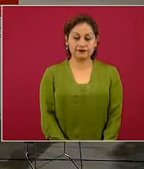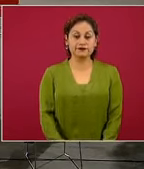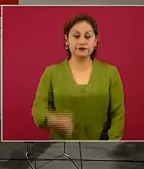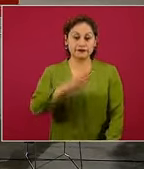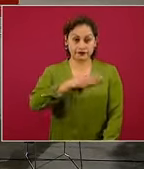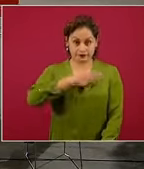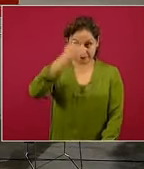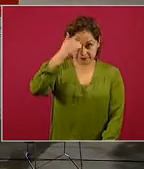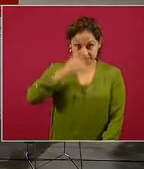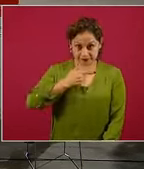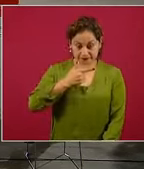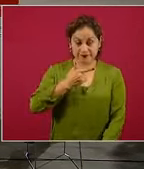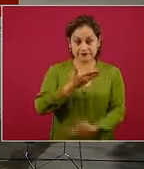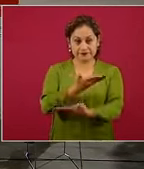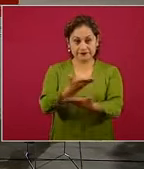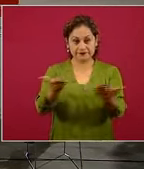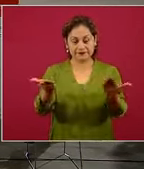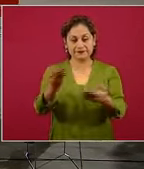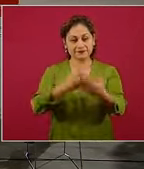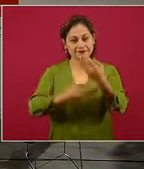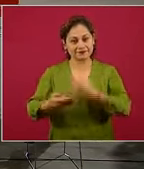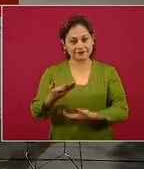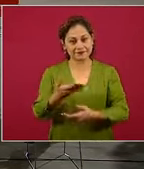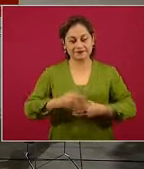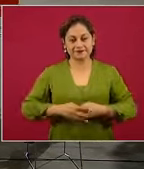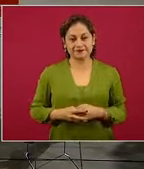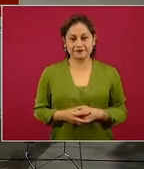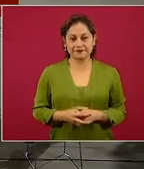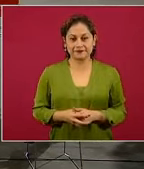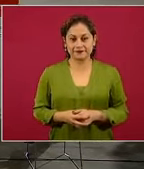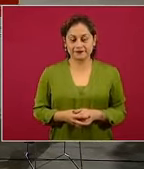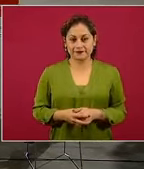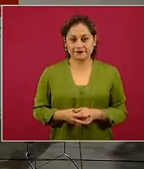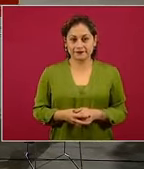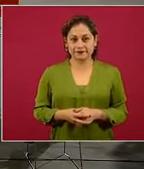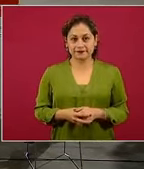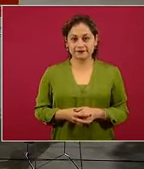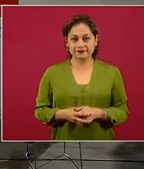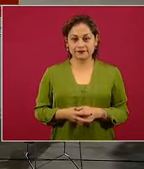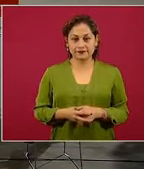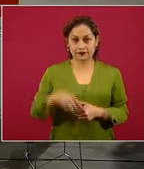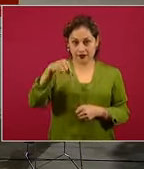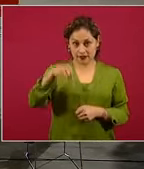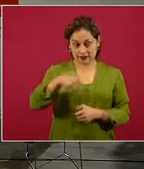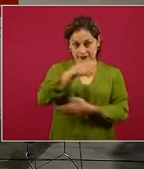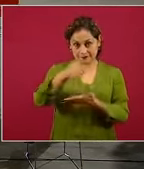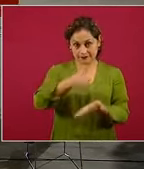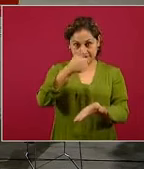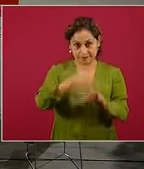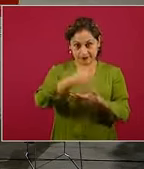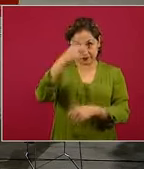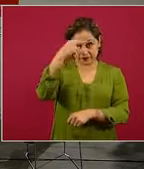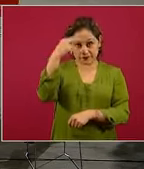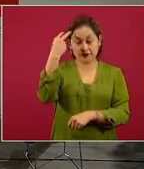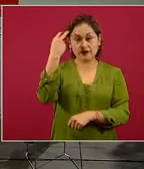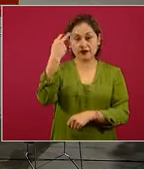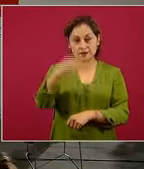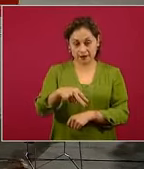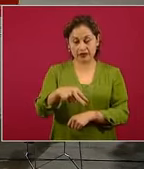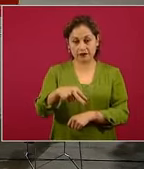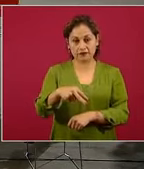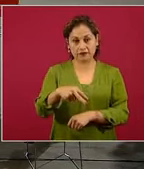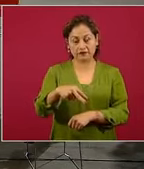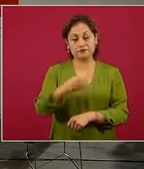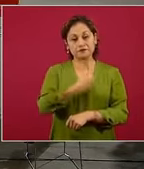Muy buenas noches a todas y todos. Estamos en la Ciudad de México, específicamente en